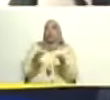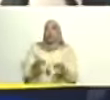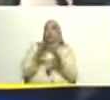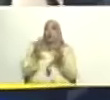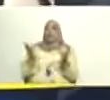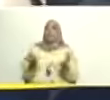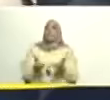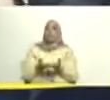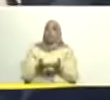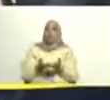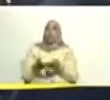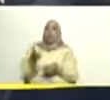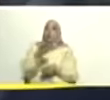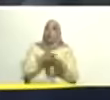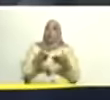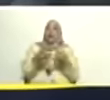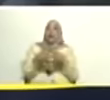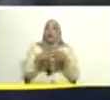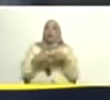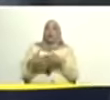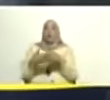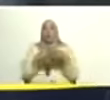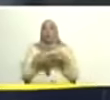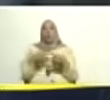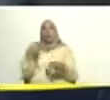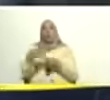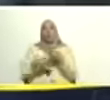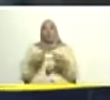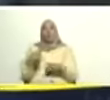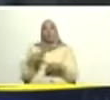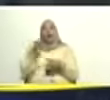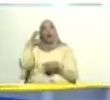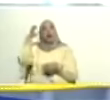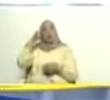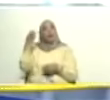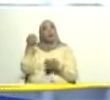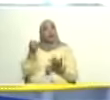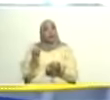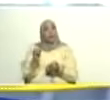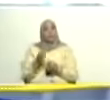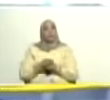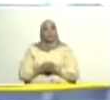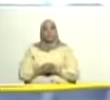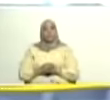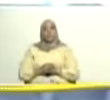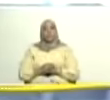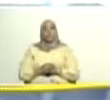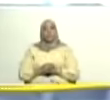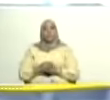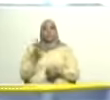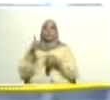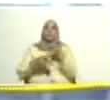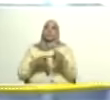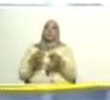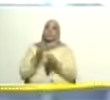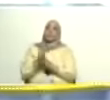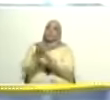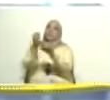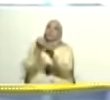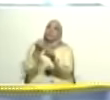mundo emitidas por el gobierno de los Estados Unidos, por gobiernos de Europa, gobiernos occidentales, está dirigido,